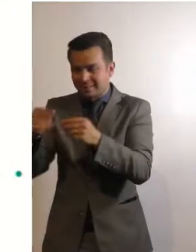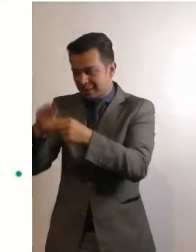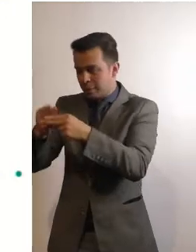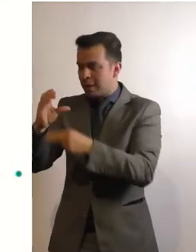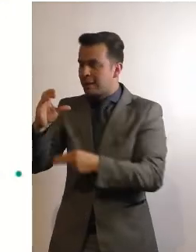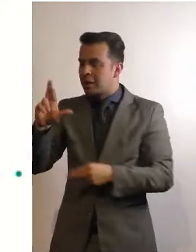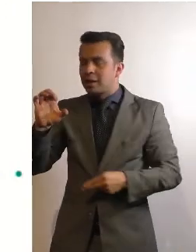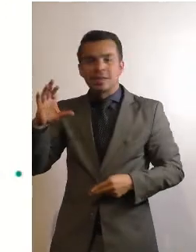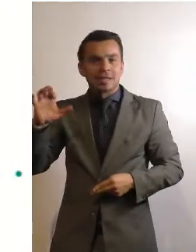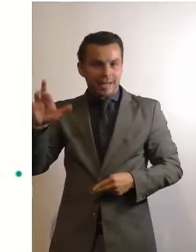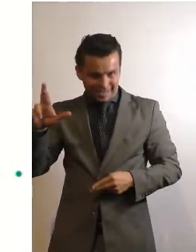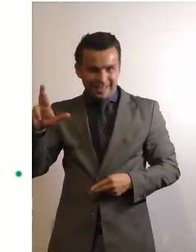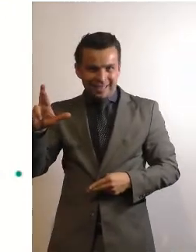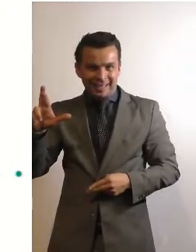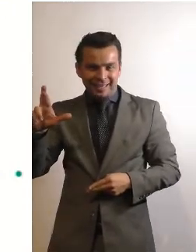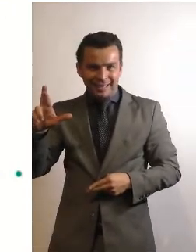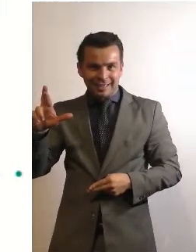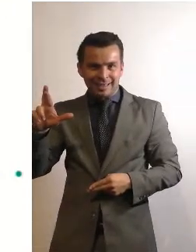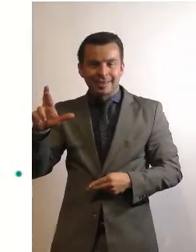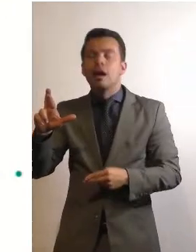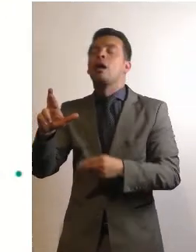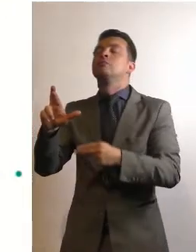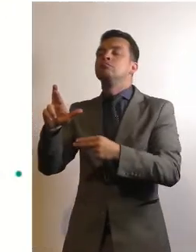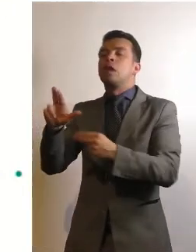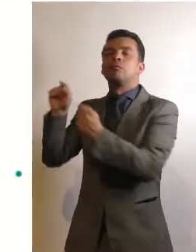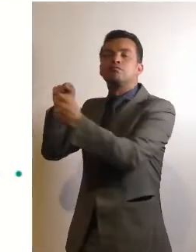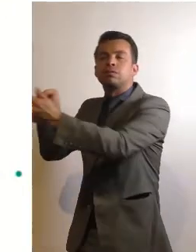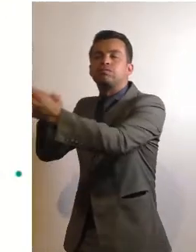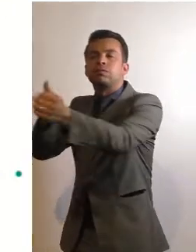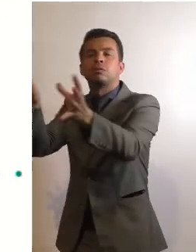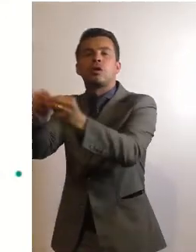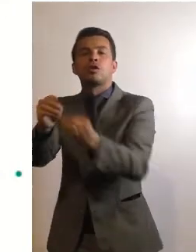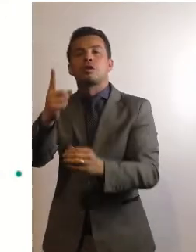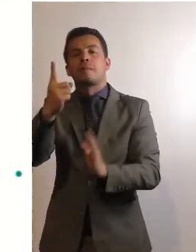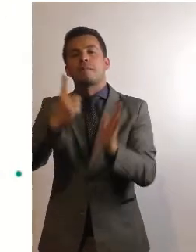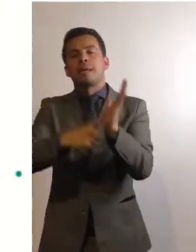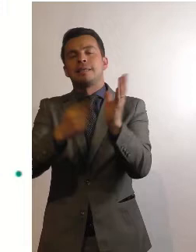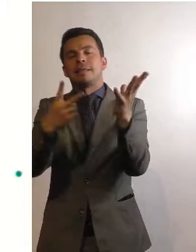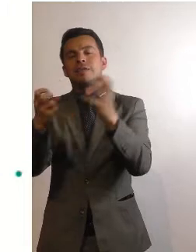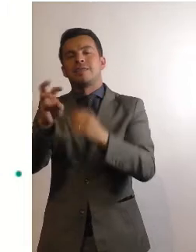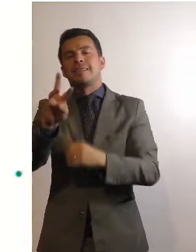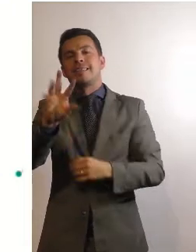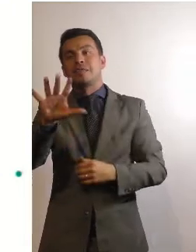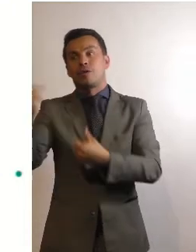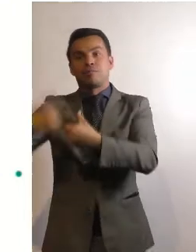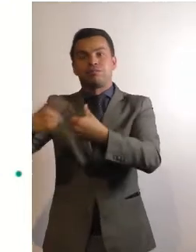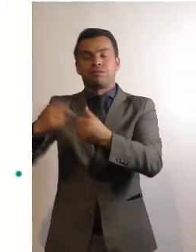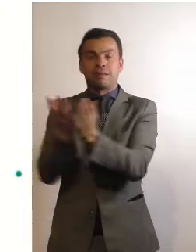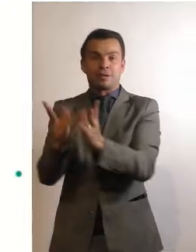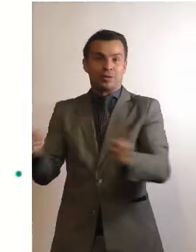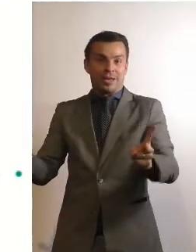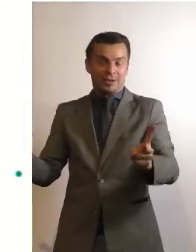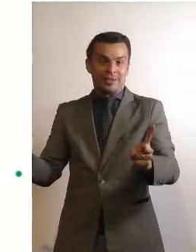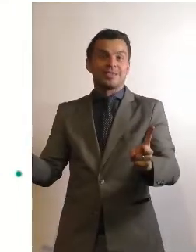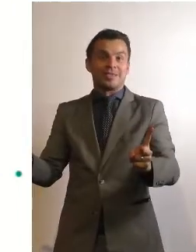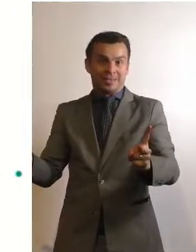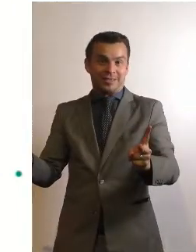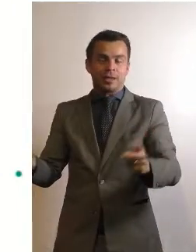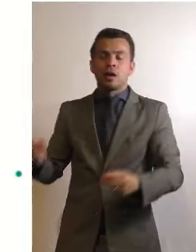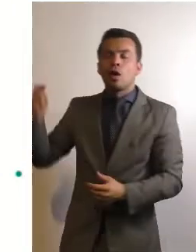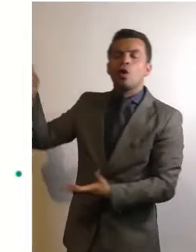impactado 1.735 estudiantes, con 14 aliados, con ingresos de 192